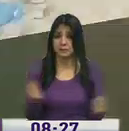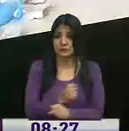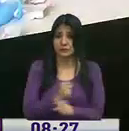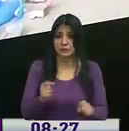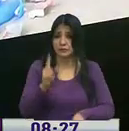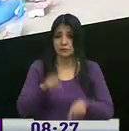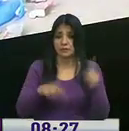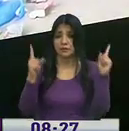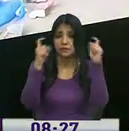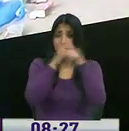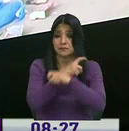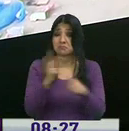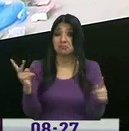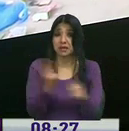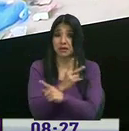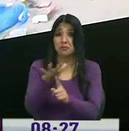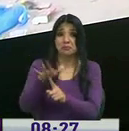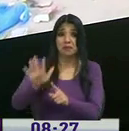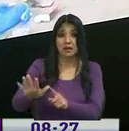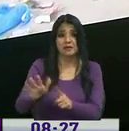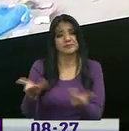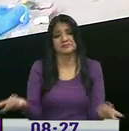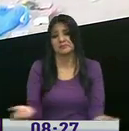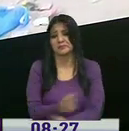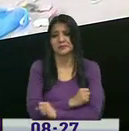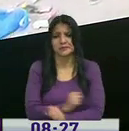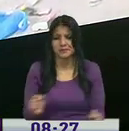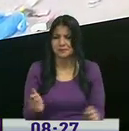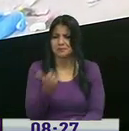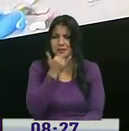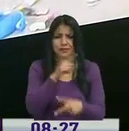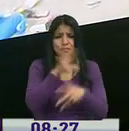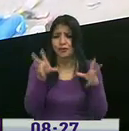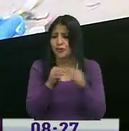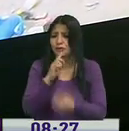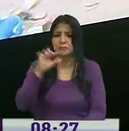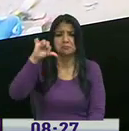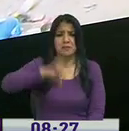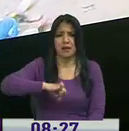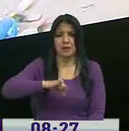peor si es que tienen un parque en estas condiciones, que más bien la que alberga